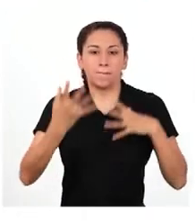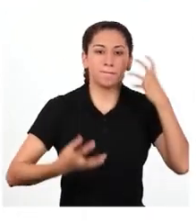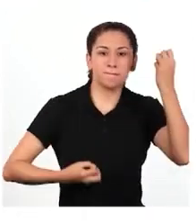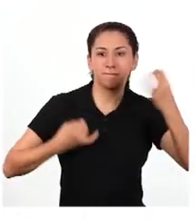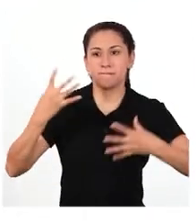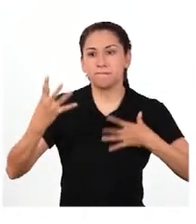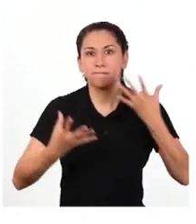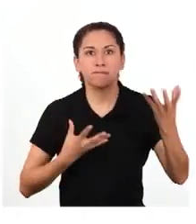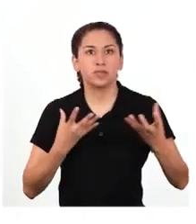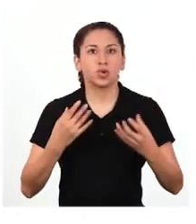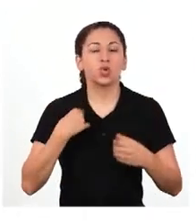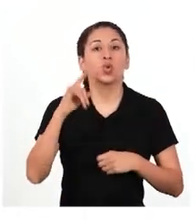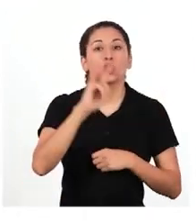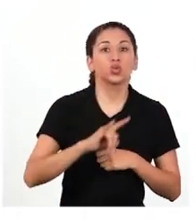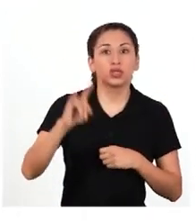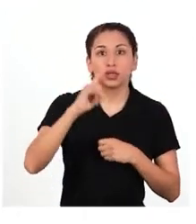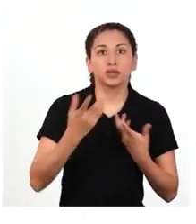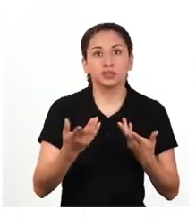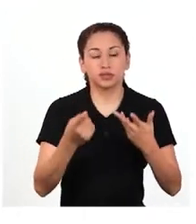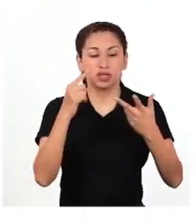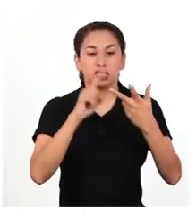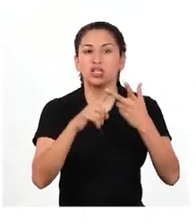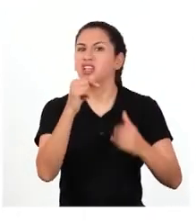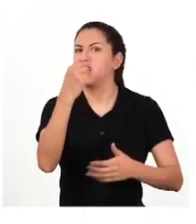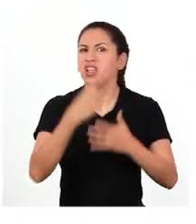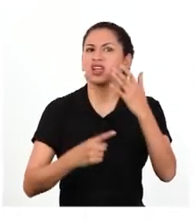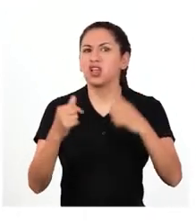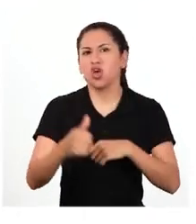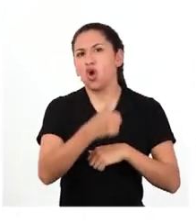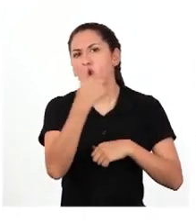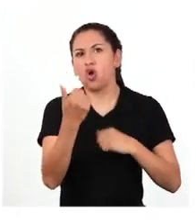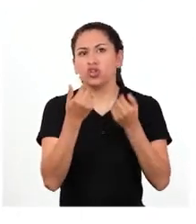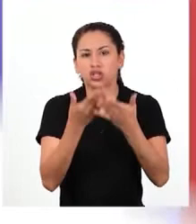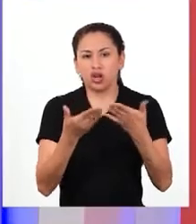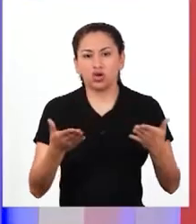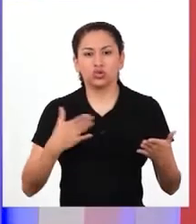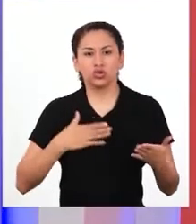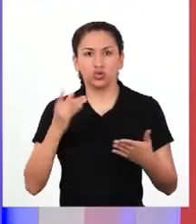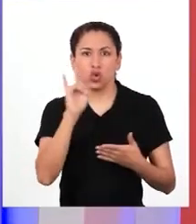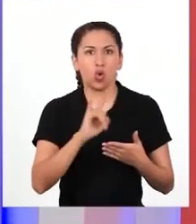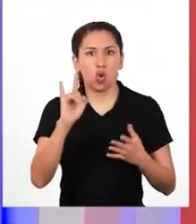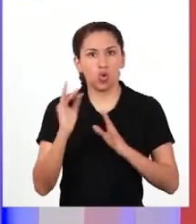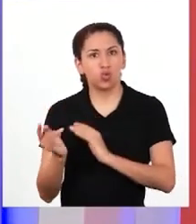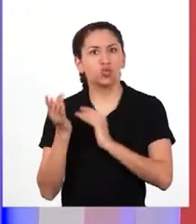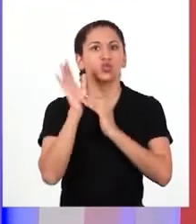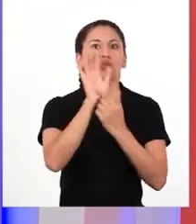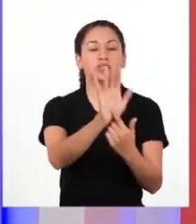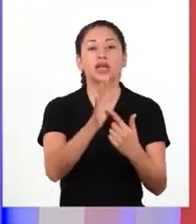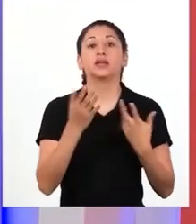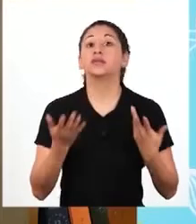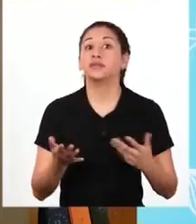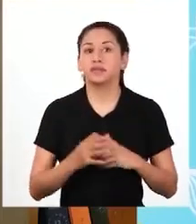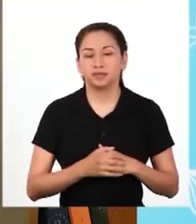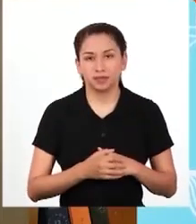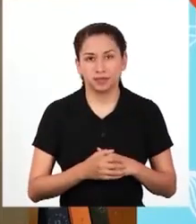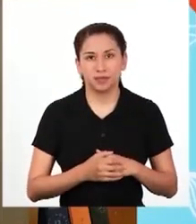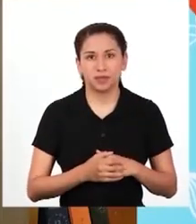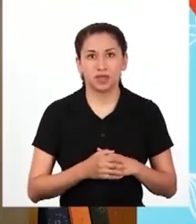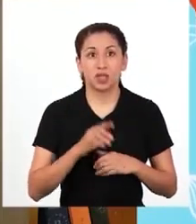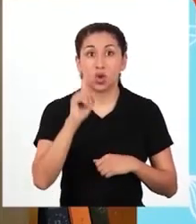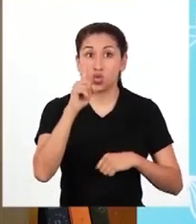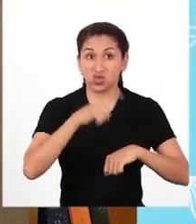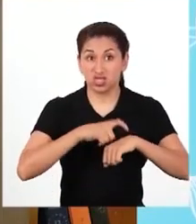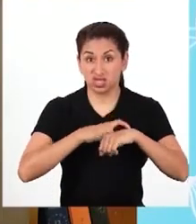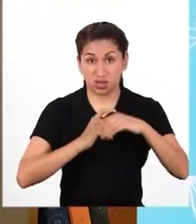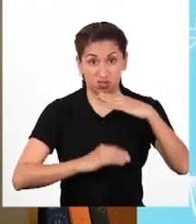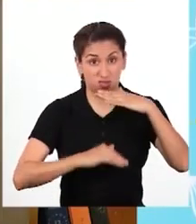¿Qué otros materiales o insumos usaré? ¿Hay un tiempo máximo, profesora? No,